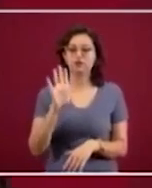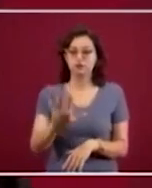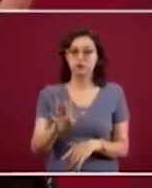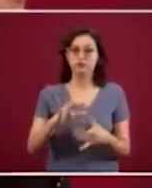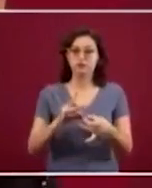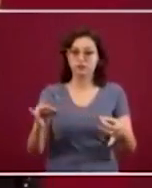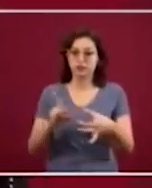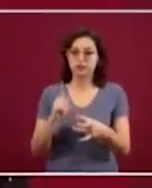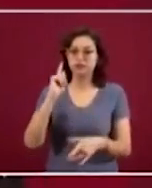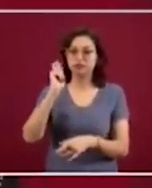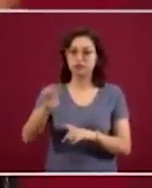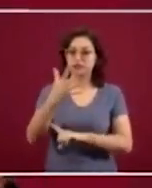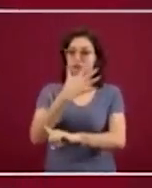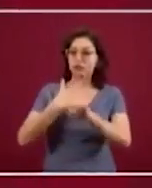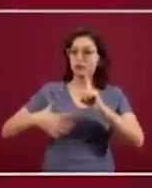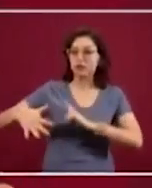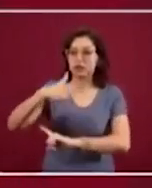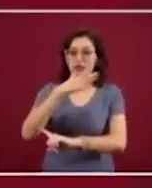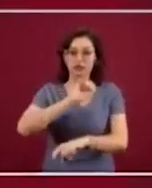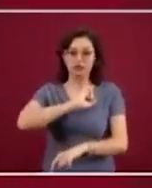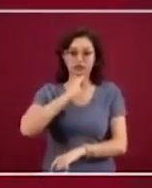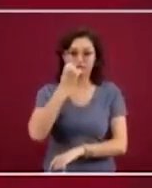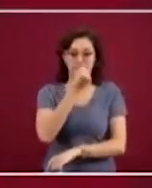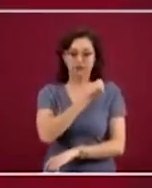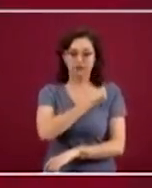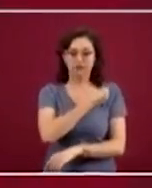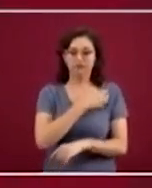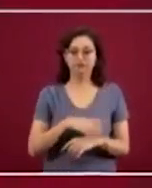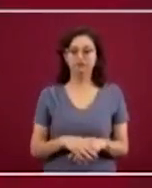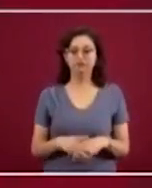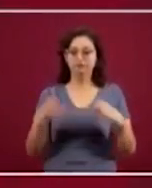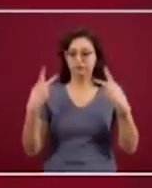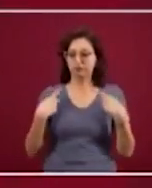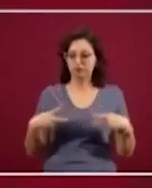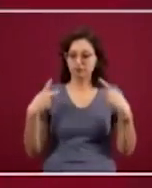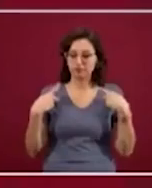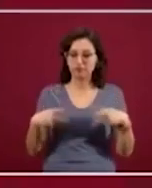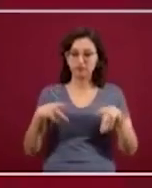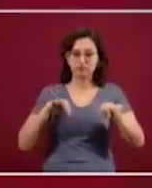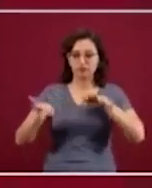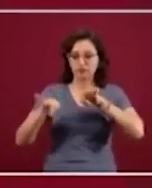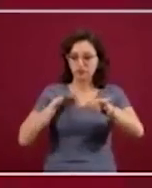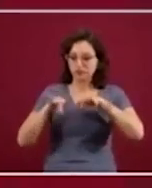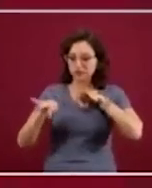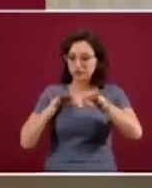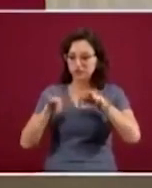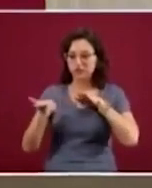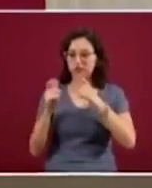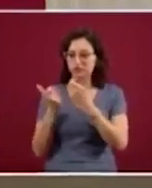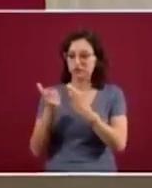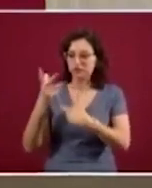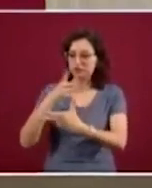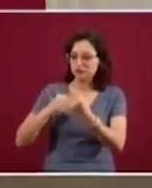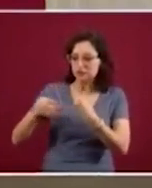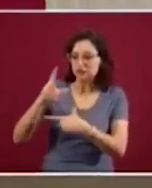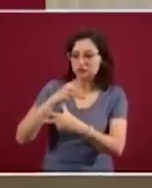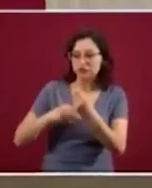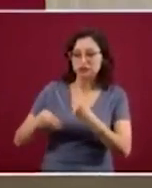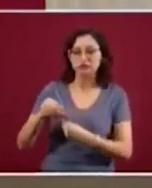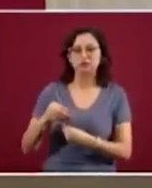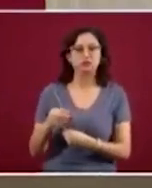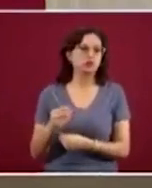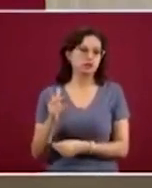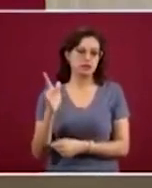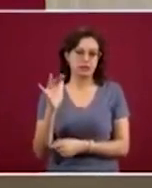sanitaria si nos enfocamos a la población económicamente activa en méxico la población económicamente activa está formada por